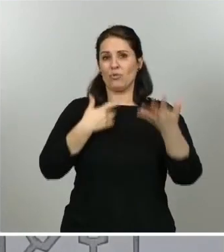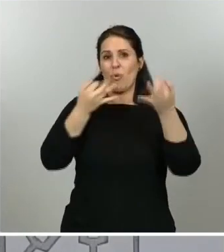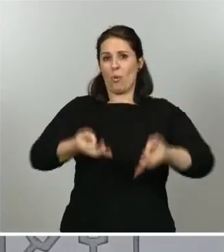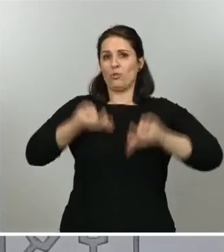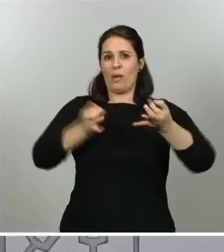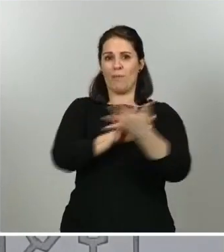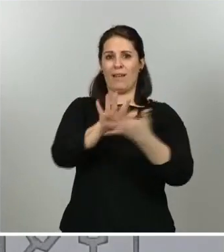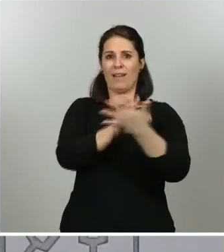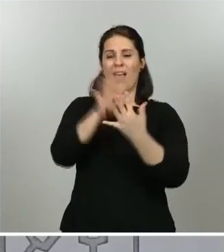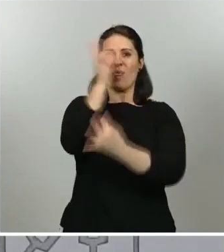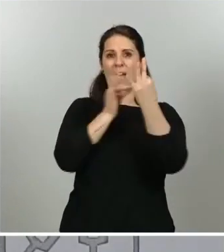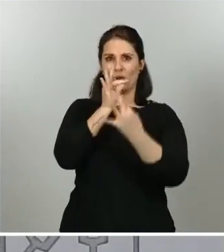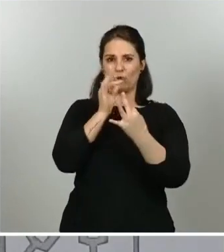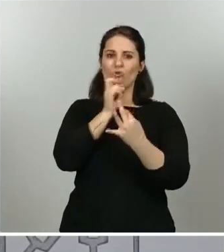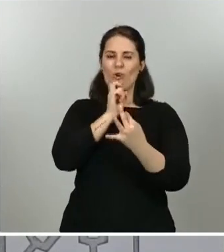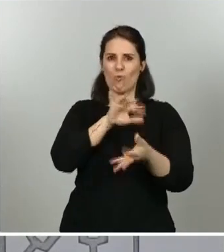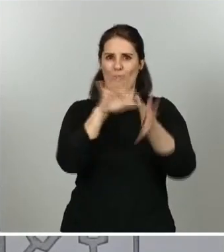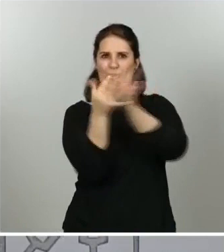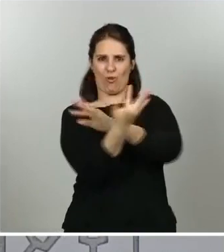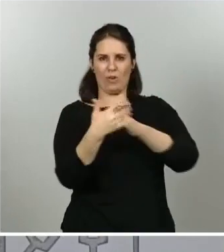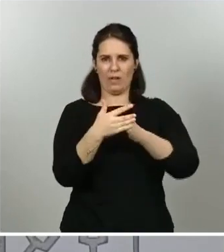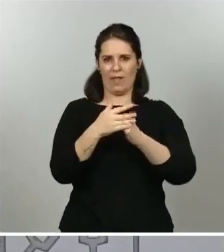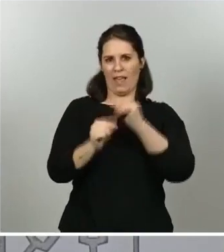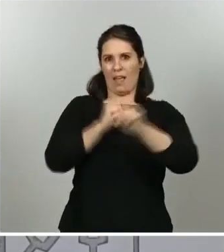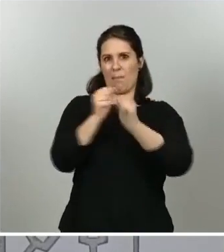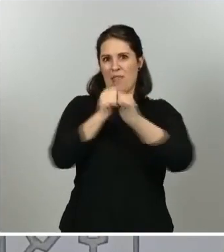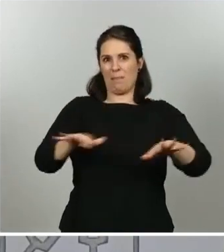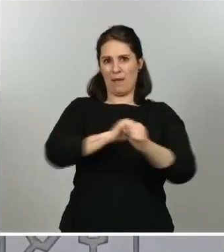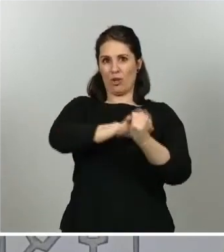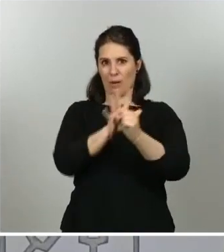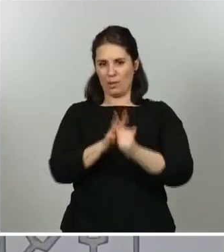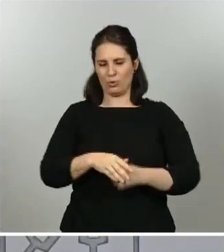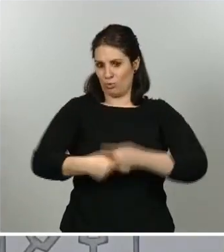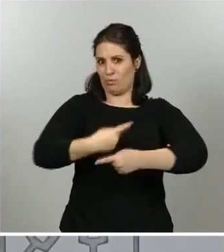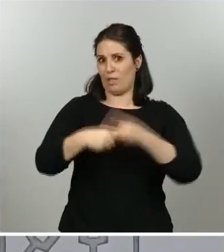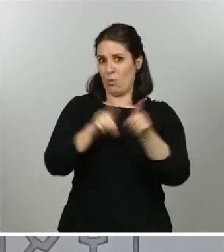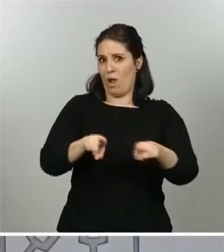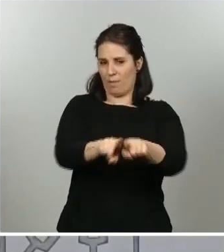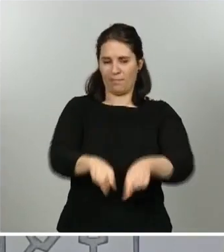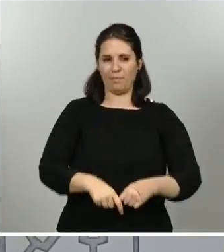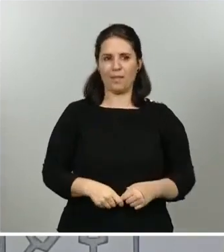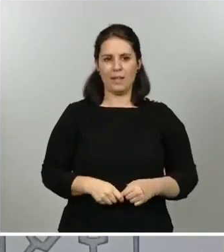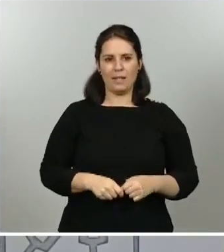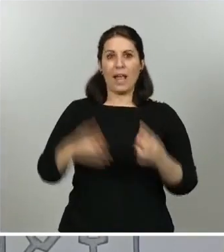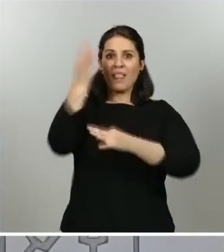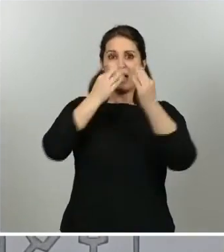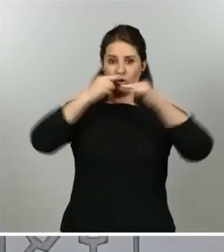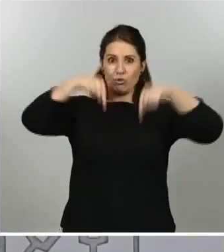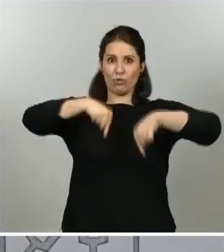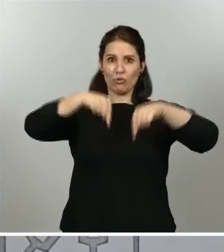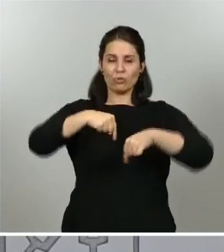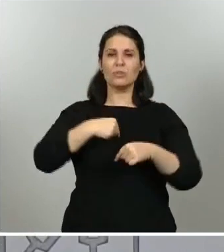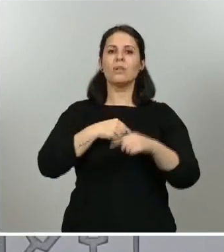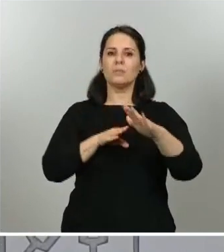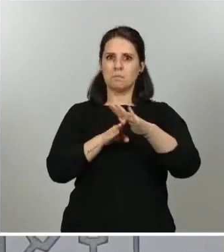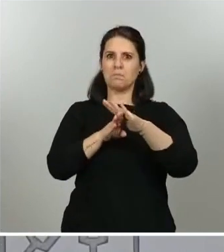datos relacionados con la epidemia de coronavirus que estamos padeciendo. Los datos, la verdad es que a día de hoy siguen la buena evolución que hemos